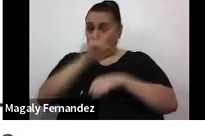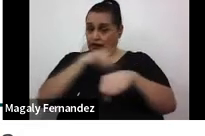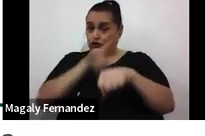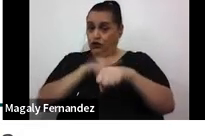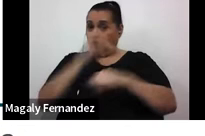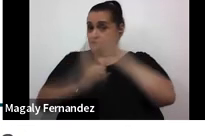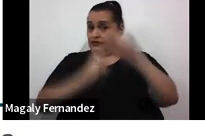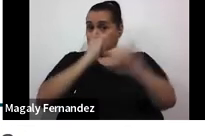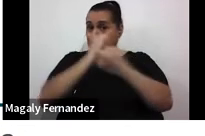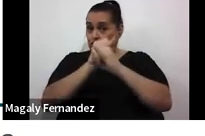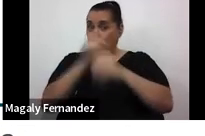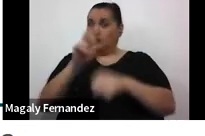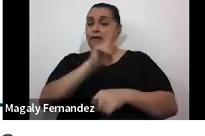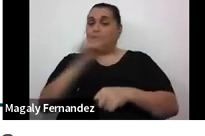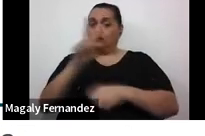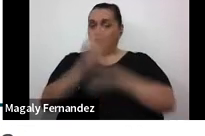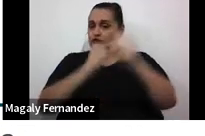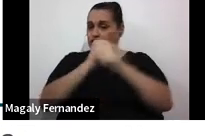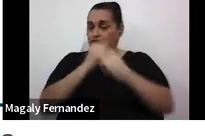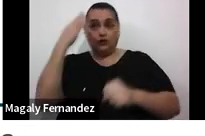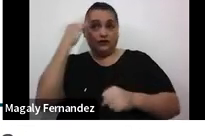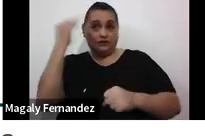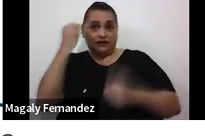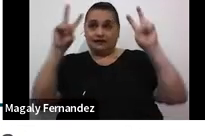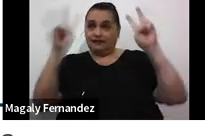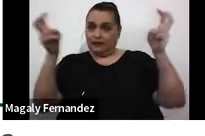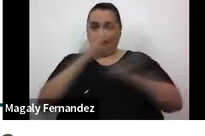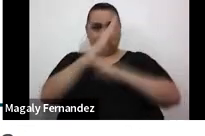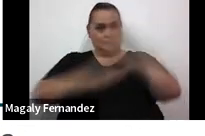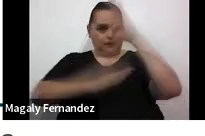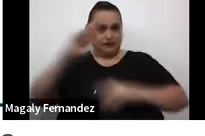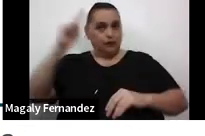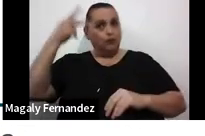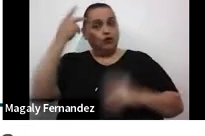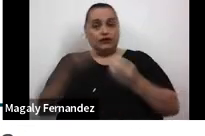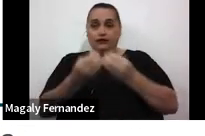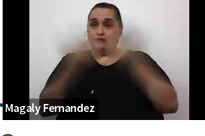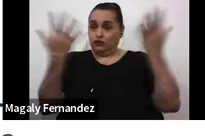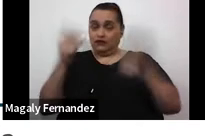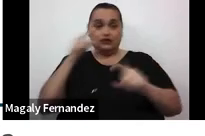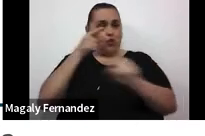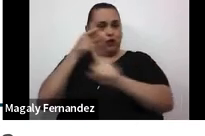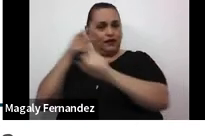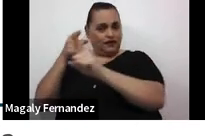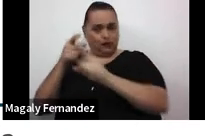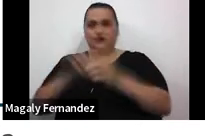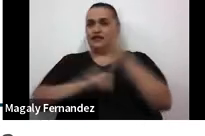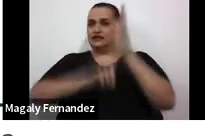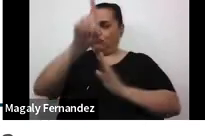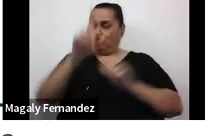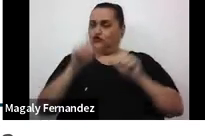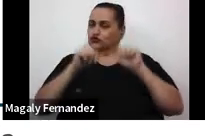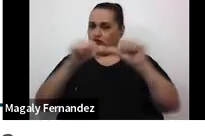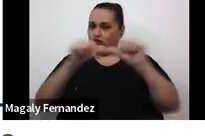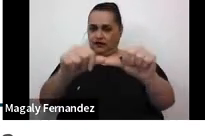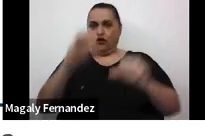22 años de experiencia en temas de discapacidad políticas públicas y los objetivos del desarrollo sostenible